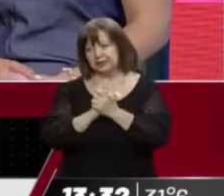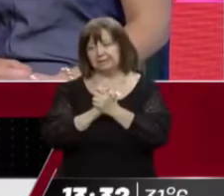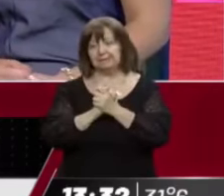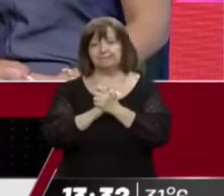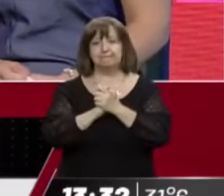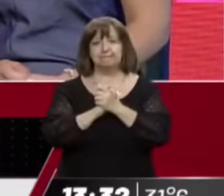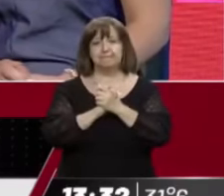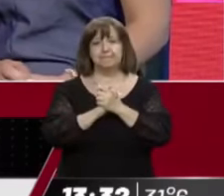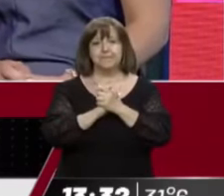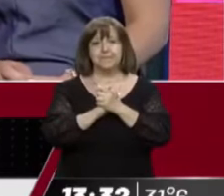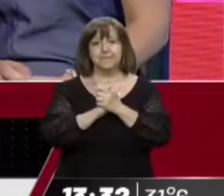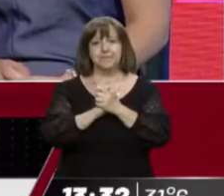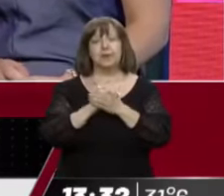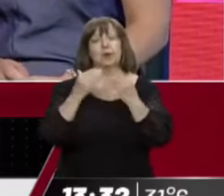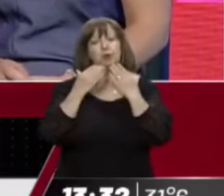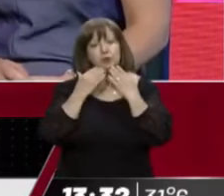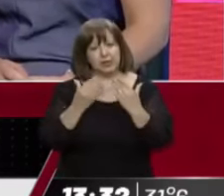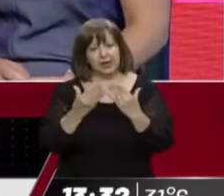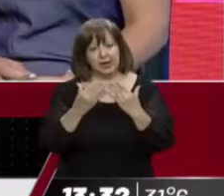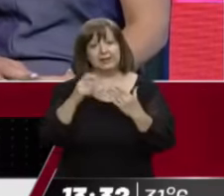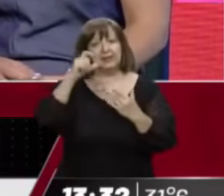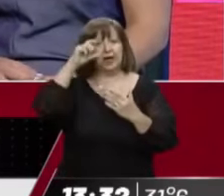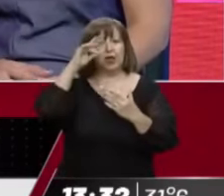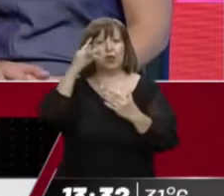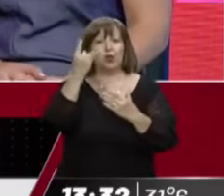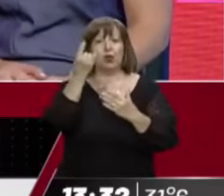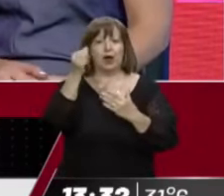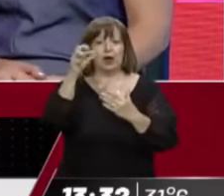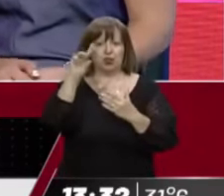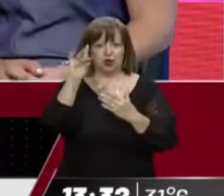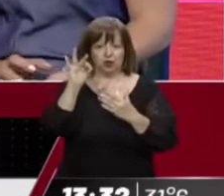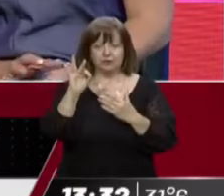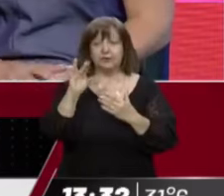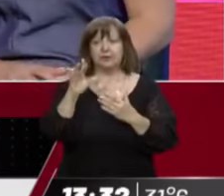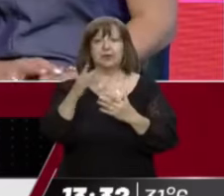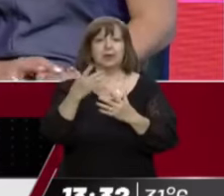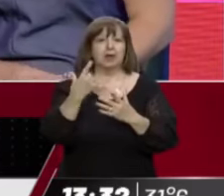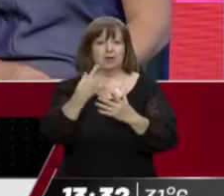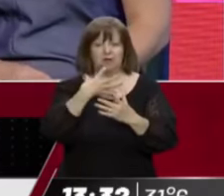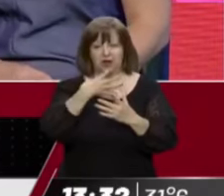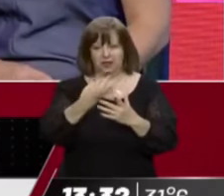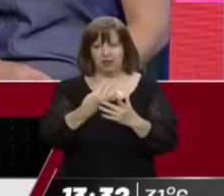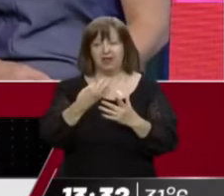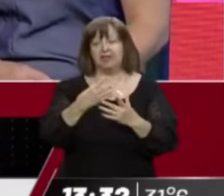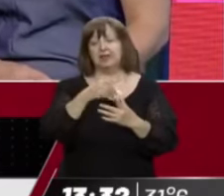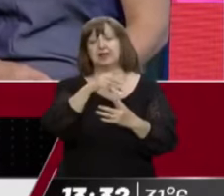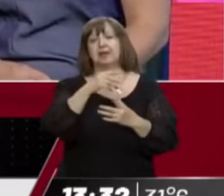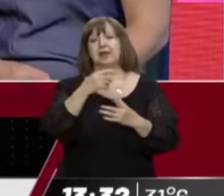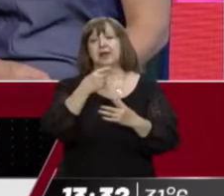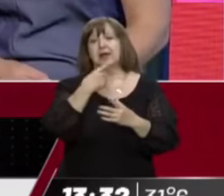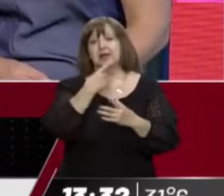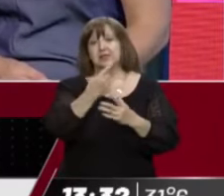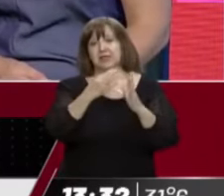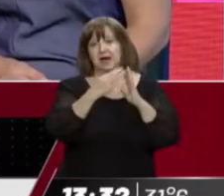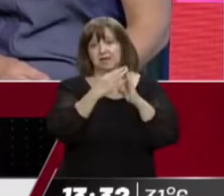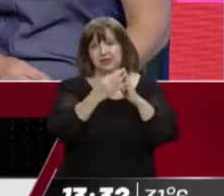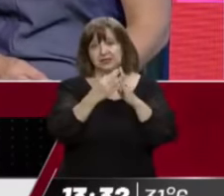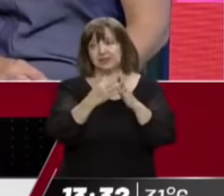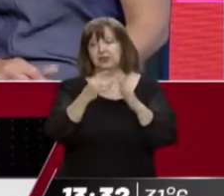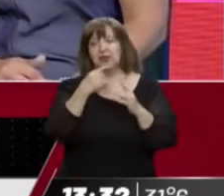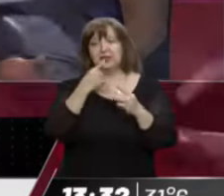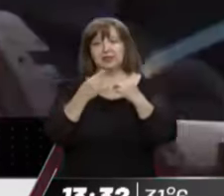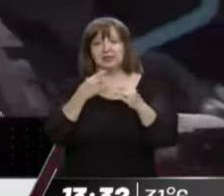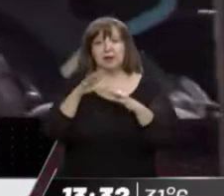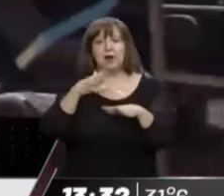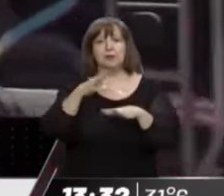nosotros Así es Muchísimas gracias Eduardo decirles que la situación sin duda es desesperante los vecinos Recién me decían que esperan que esto siga por un mes que